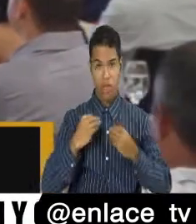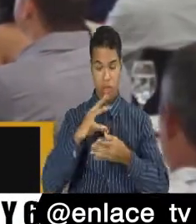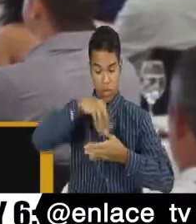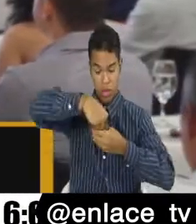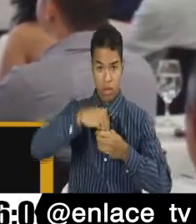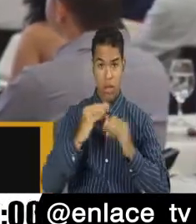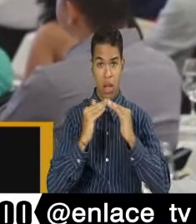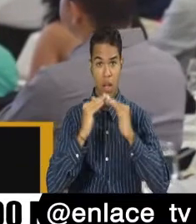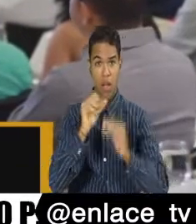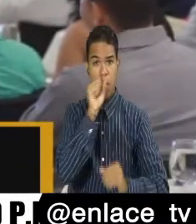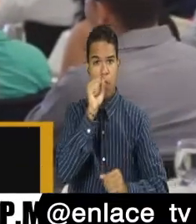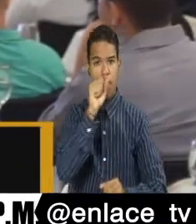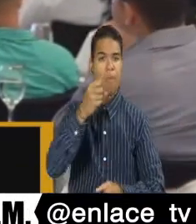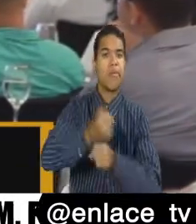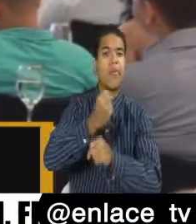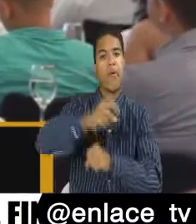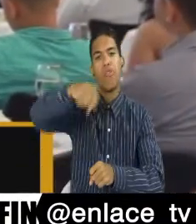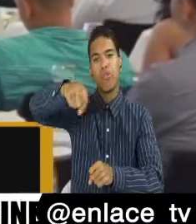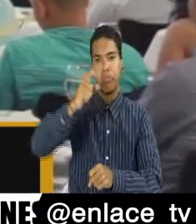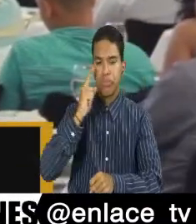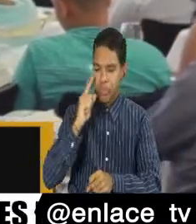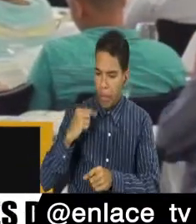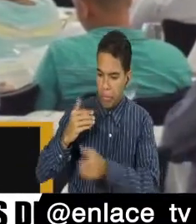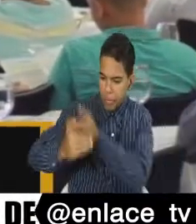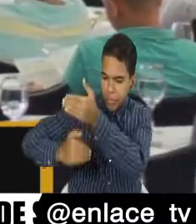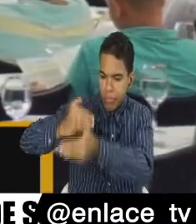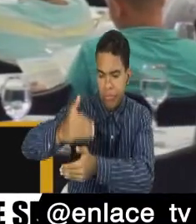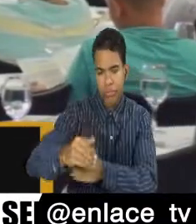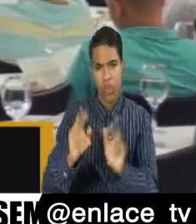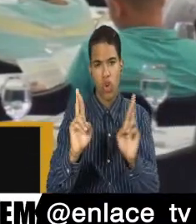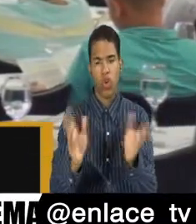convencionales tuvo lugar el pasado viernes en Barranca Bermeja.